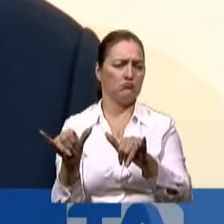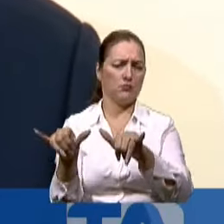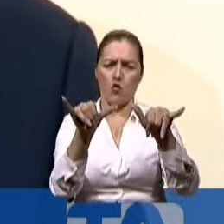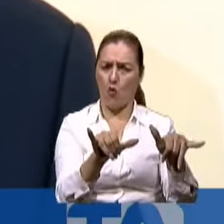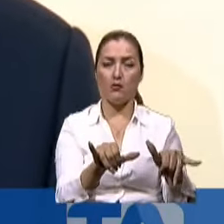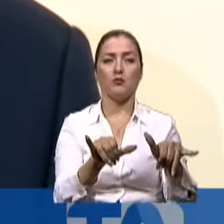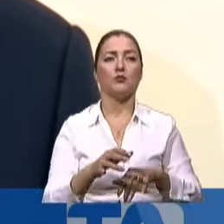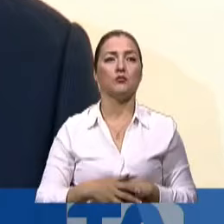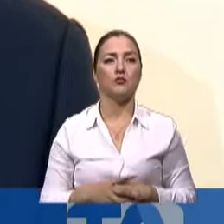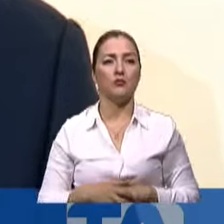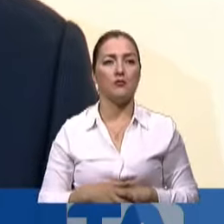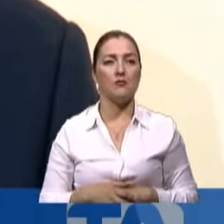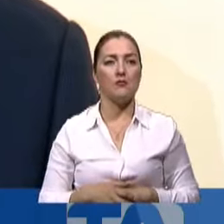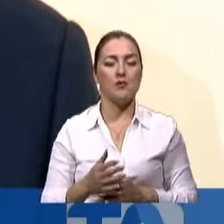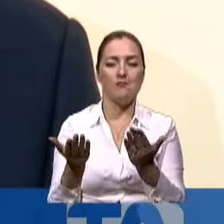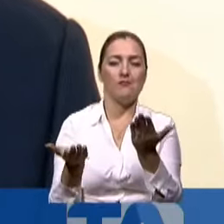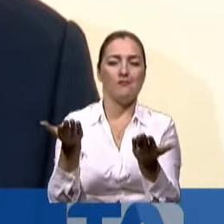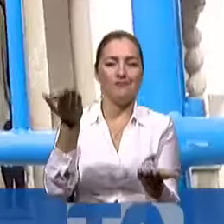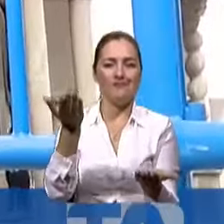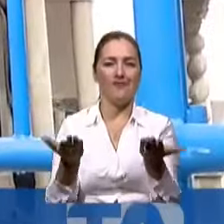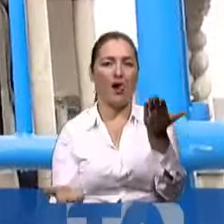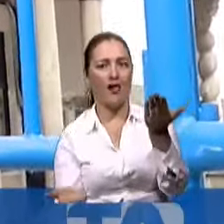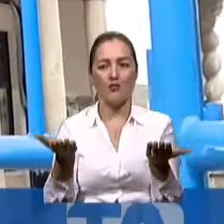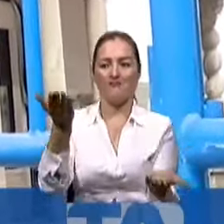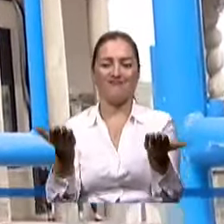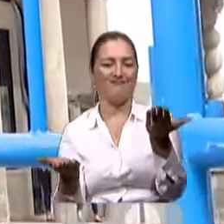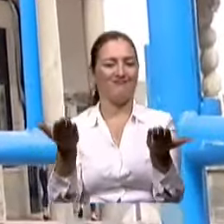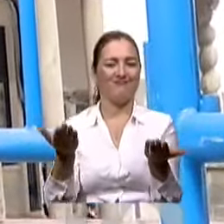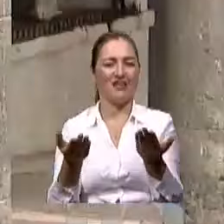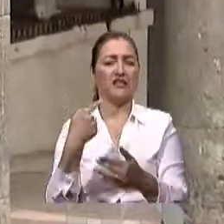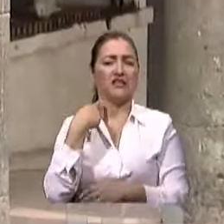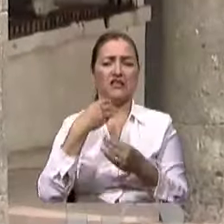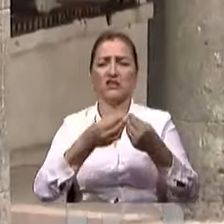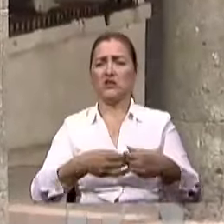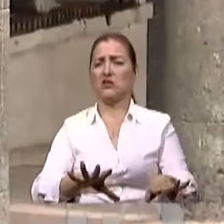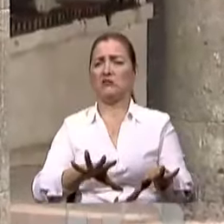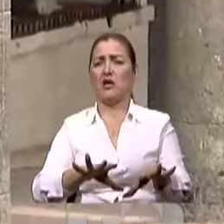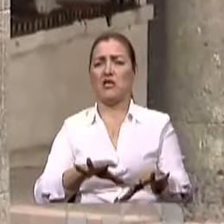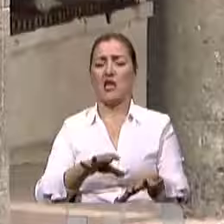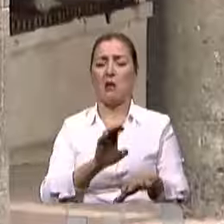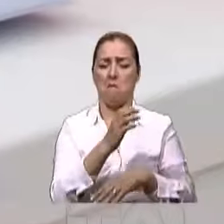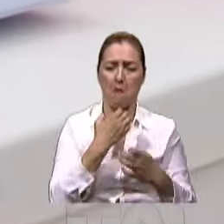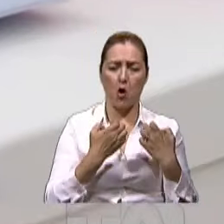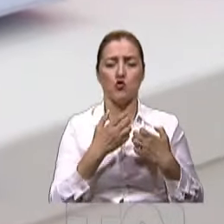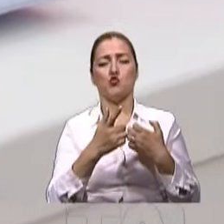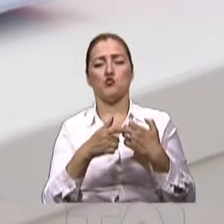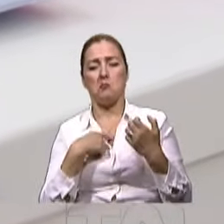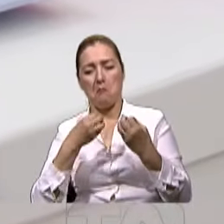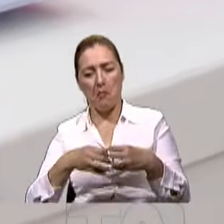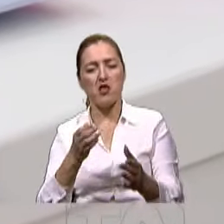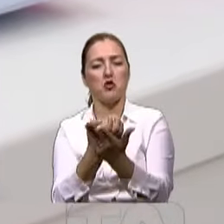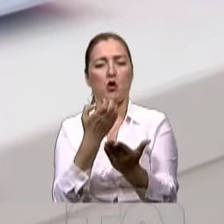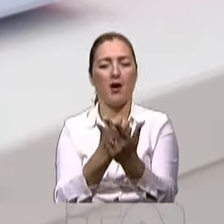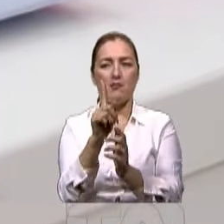con eso logramos equilibrar la balanza comercial. Aseguran que las pérdidas en varios sectores durante estos días son